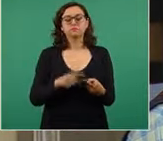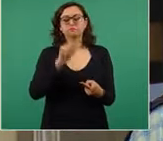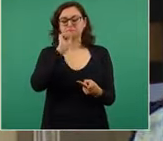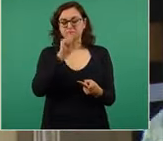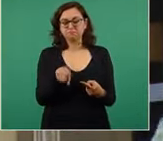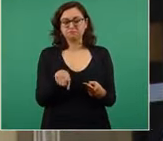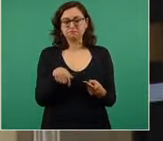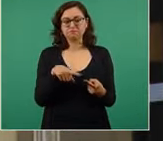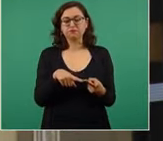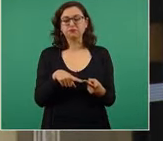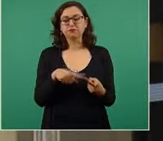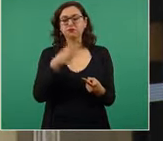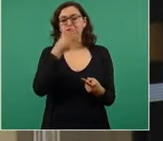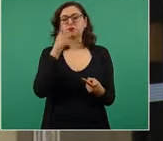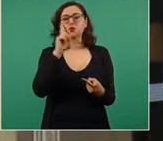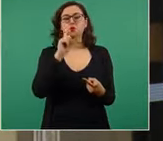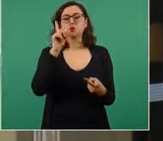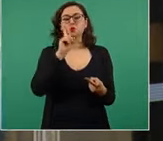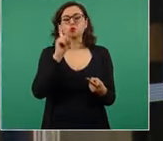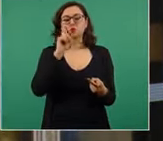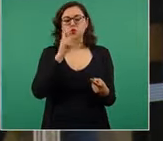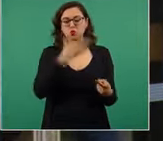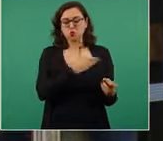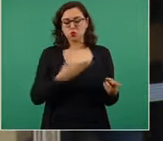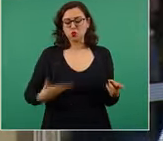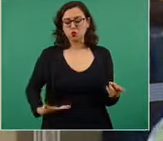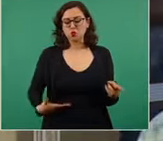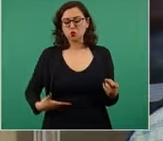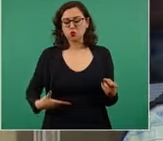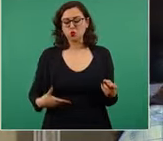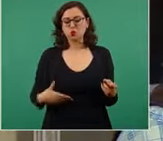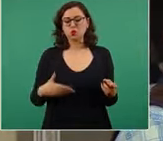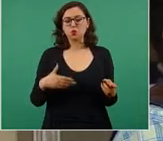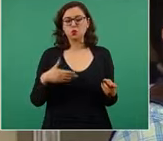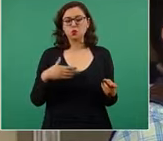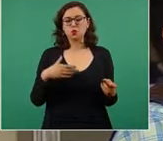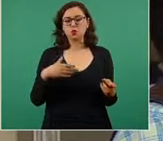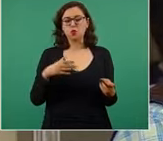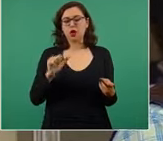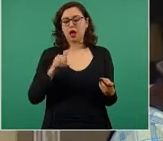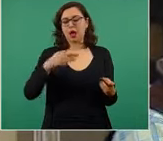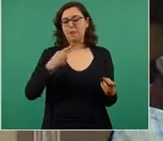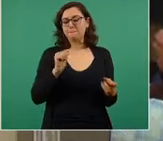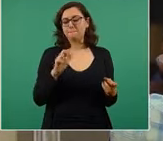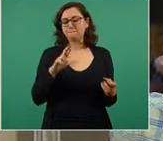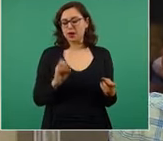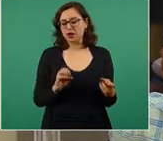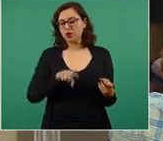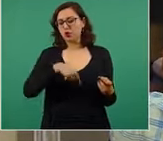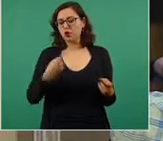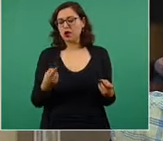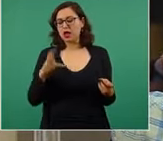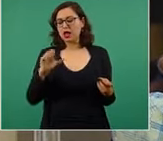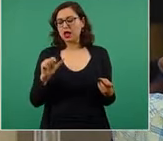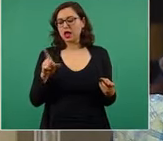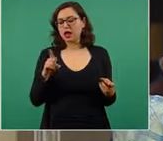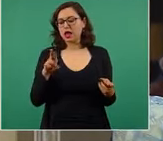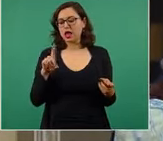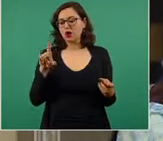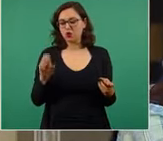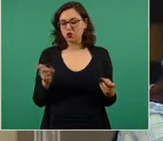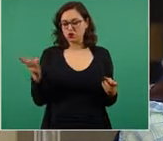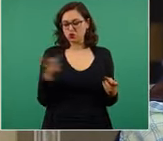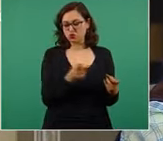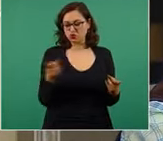Amparo Casals, presidenta de Mexicanos en contra de la corrupción, y Claudio Javier González, que liderea este